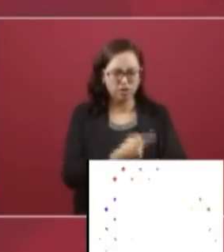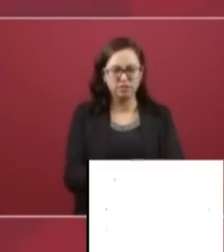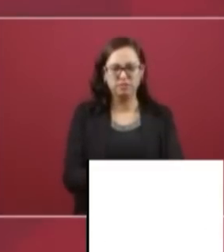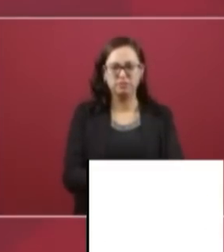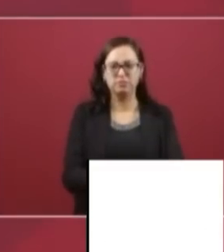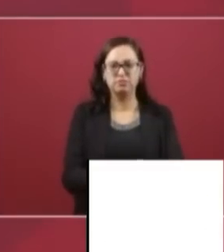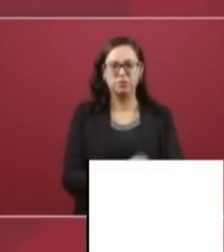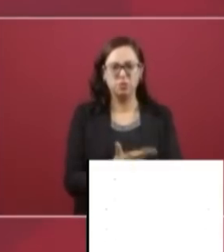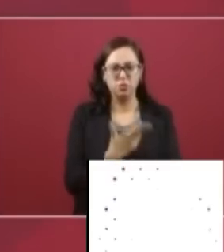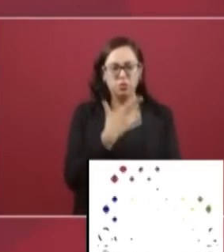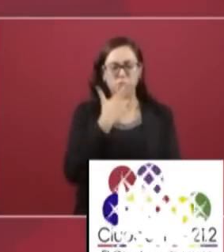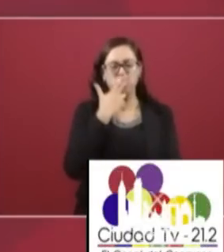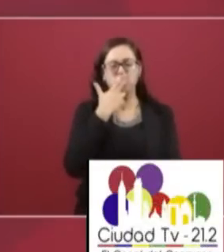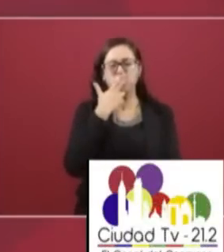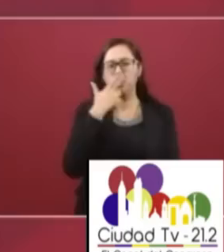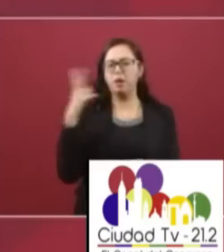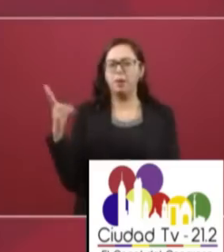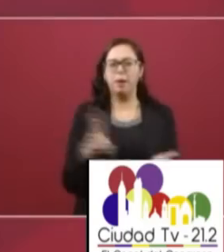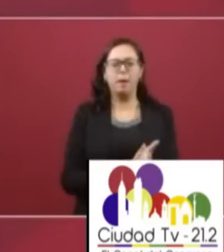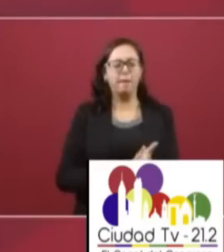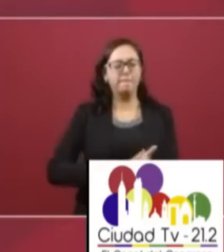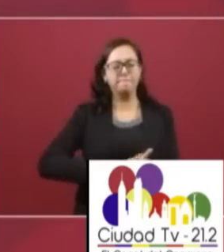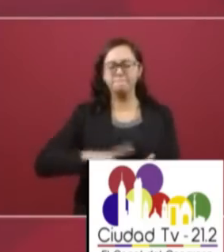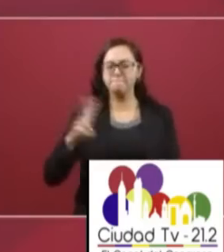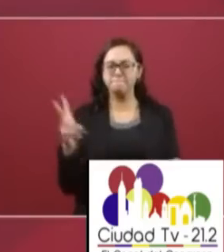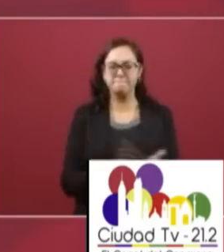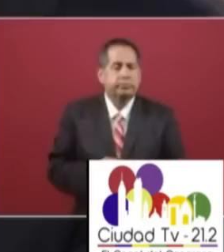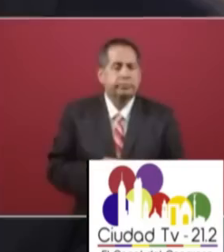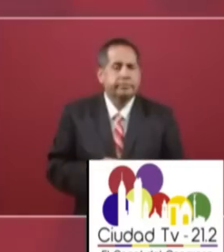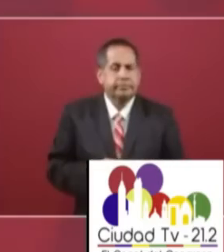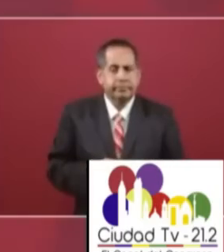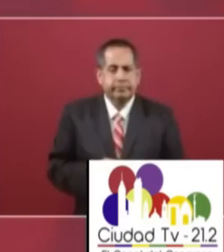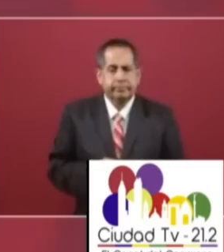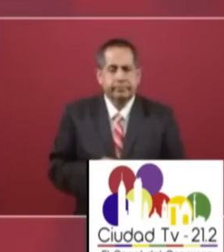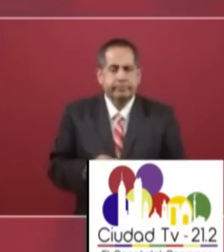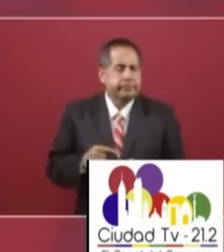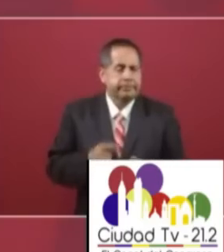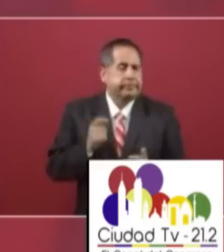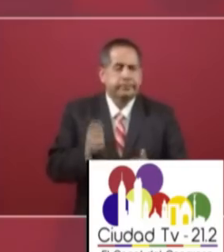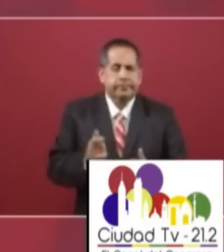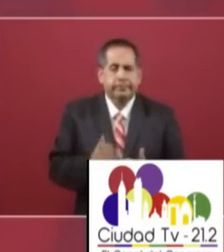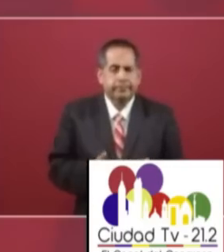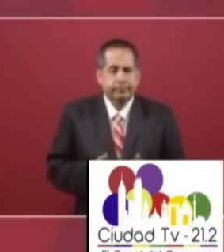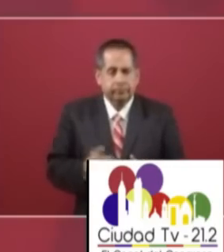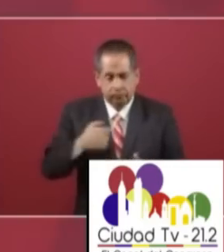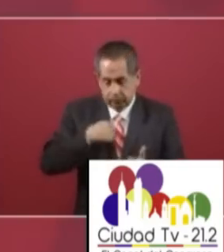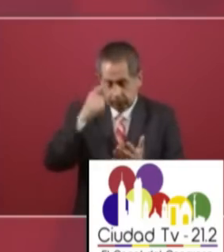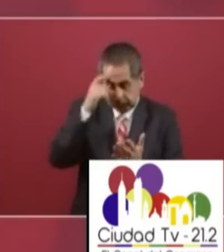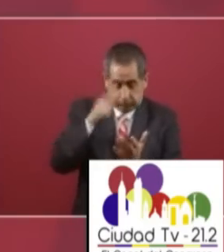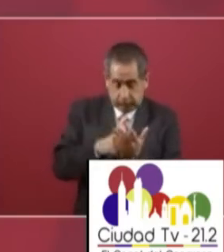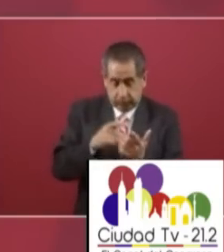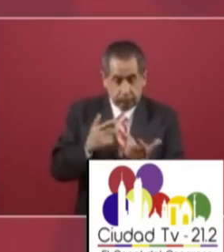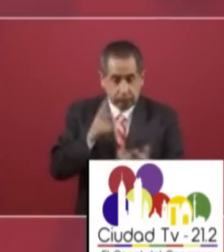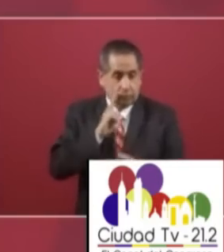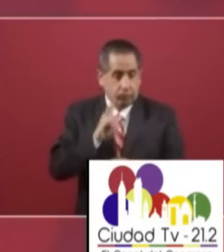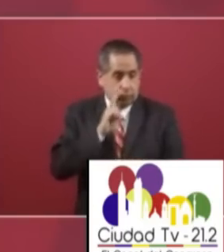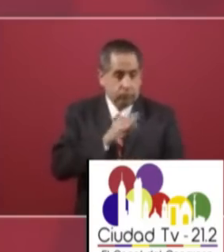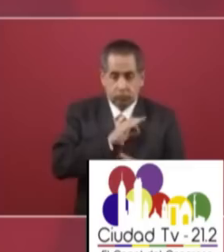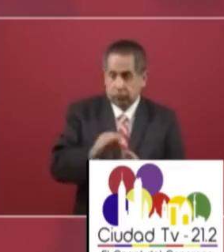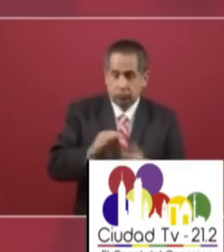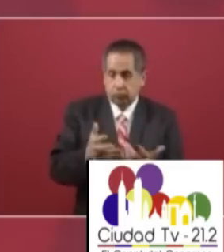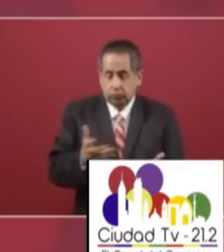más competencia en el sector para reducir las comisiones. ¿Qué es lo que yo creo que se puede